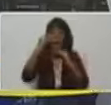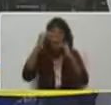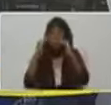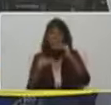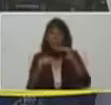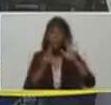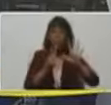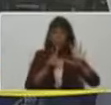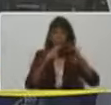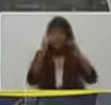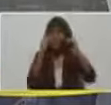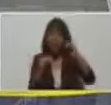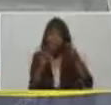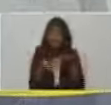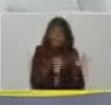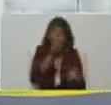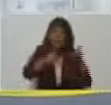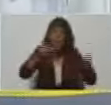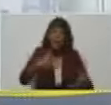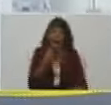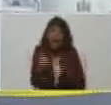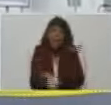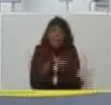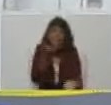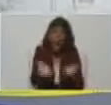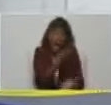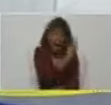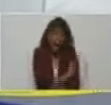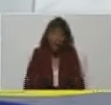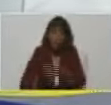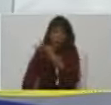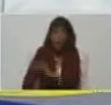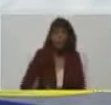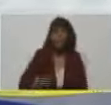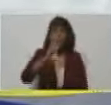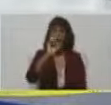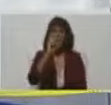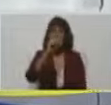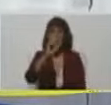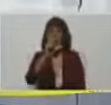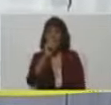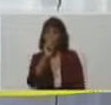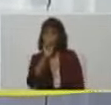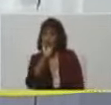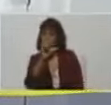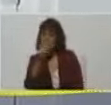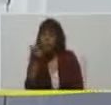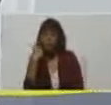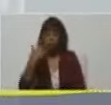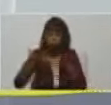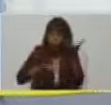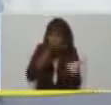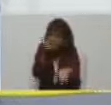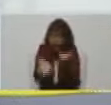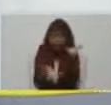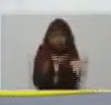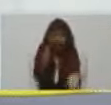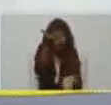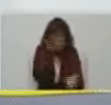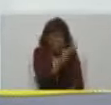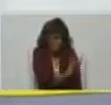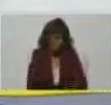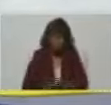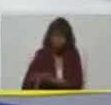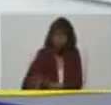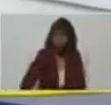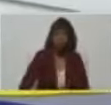unidad para quemados y quemadas, que la llaman caumatología, con todo lo que acabamos de mostrar de